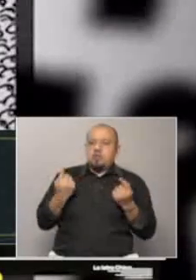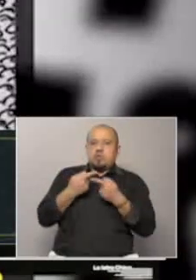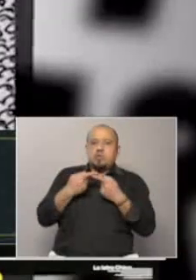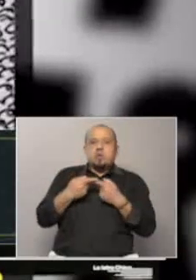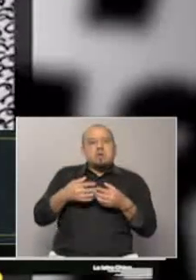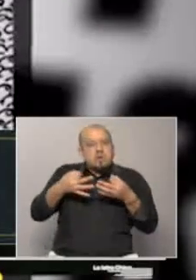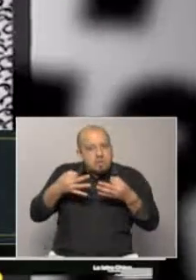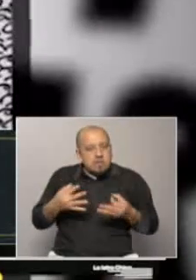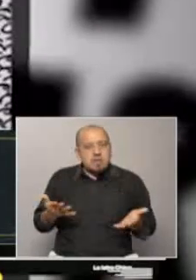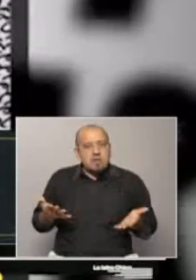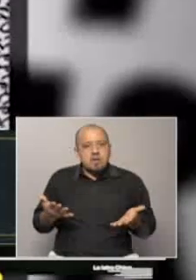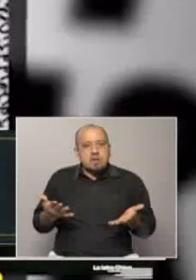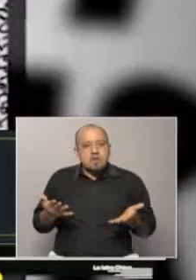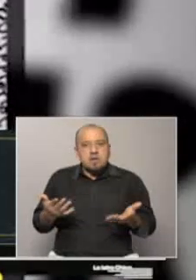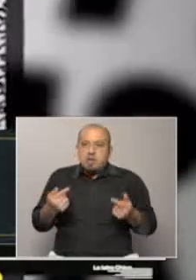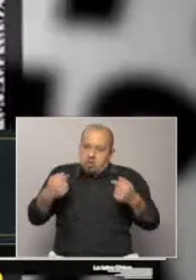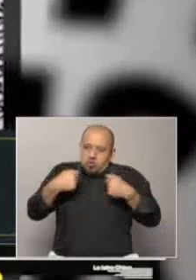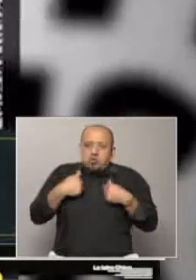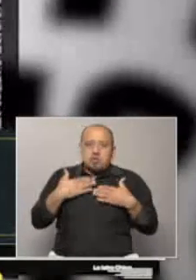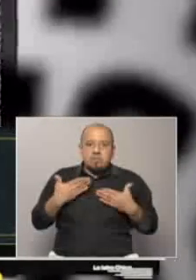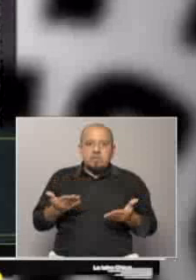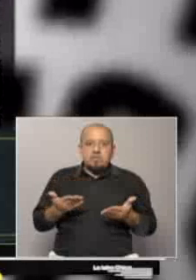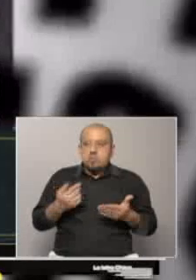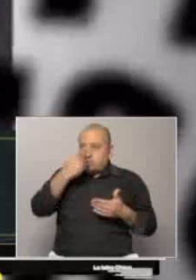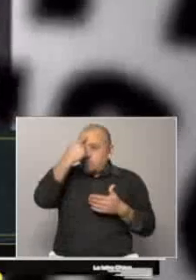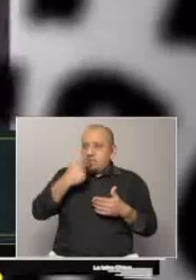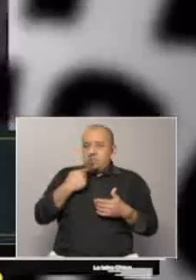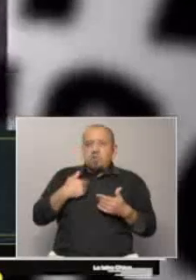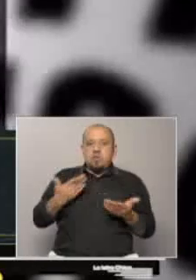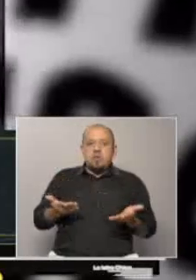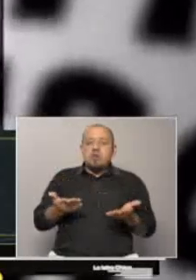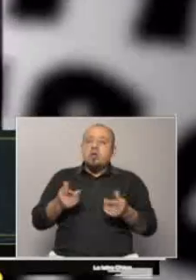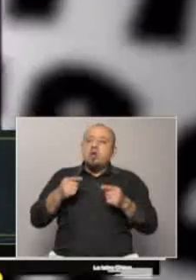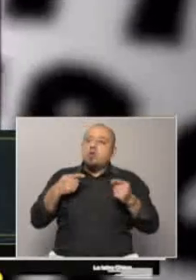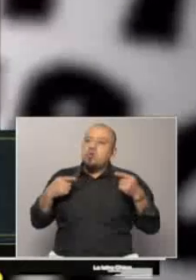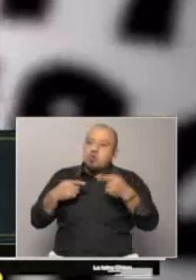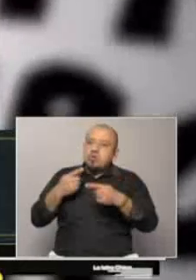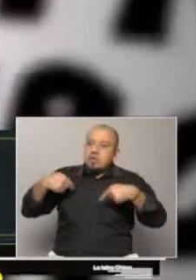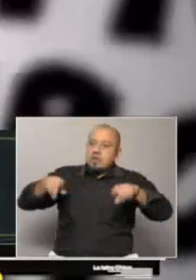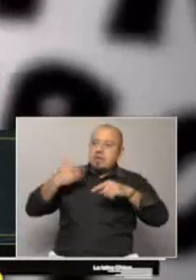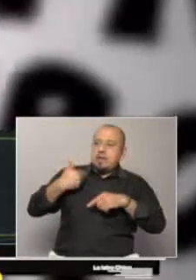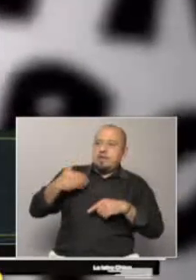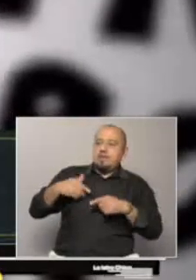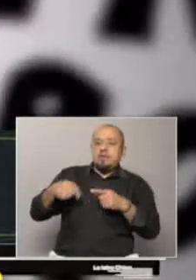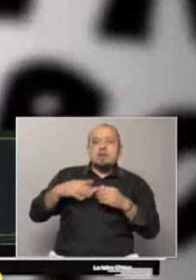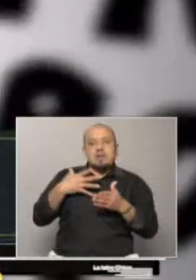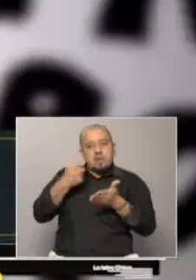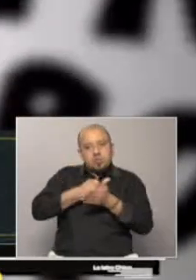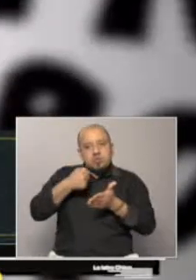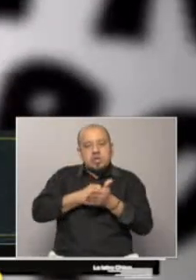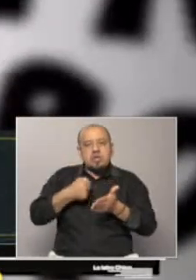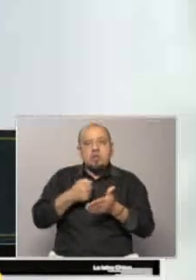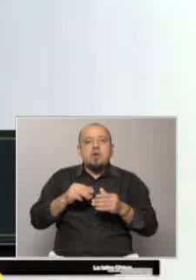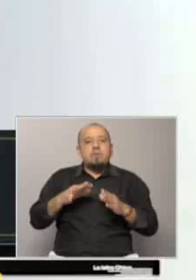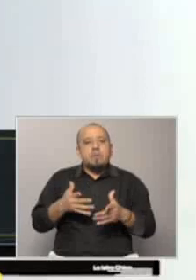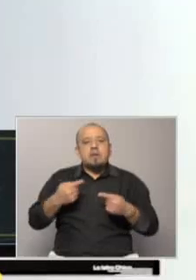es verdad, lo estaban haciendo contra ellos. Lo estaban haciendo también de alguna manera contra la propia Argentina, que está luchando a brazo